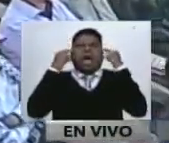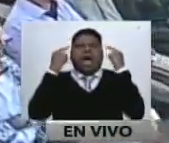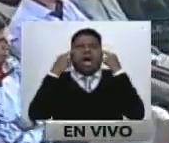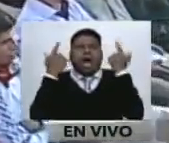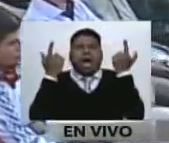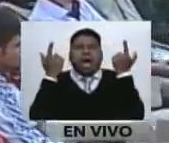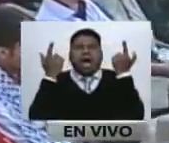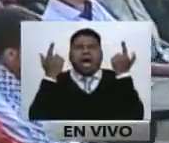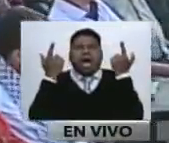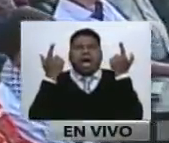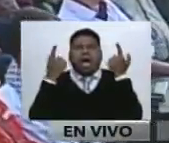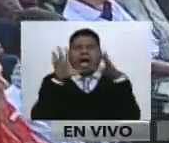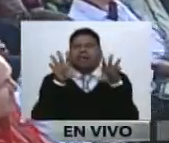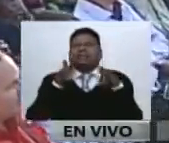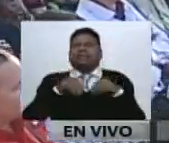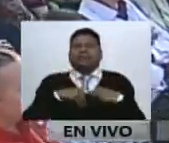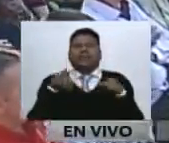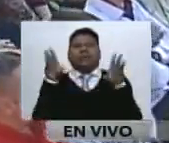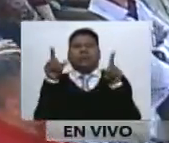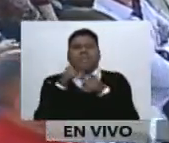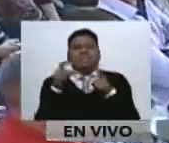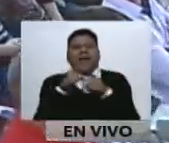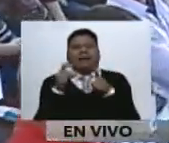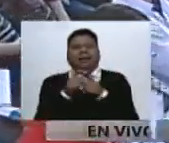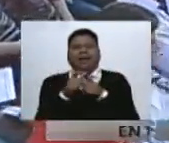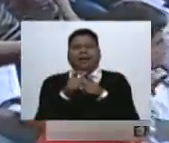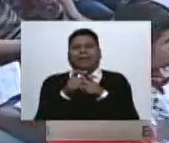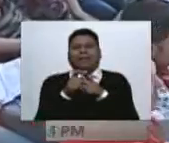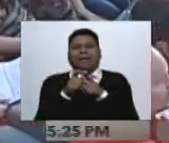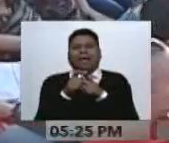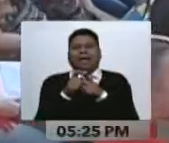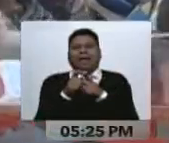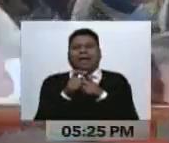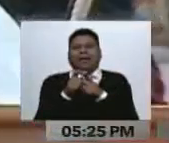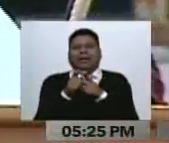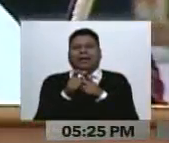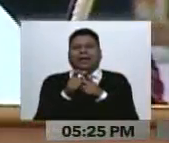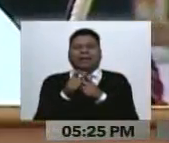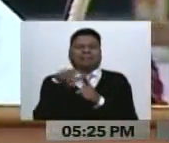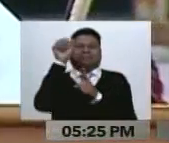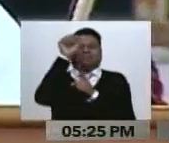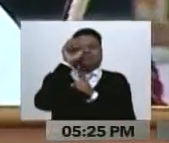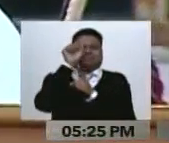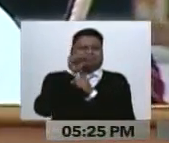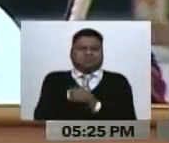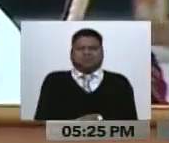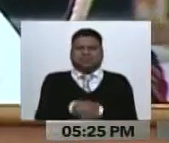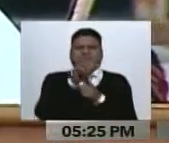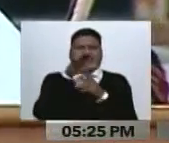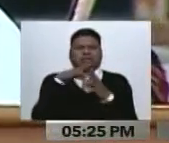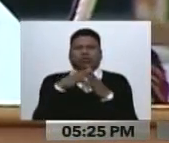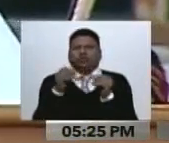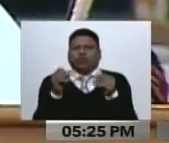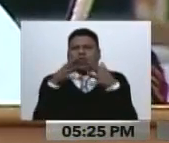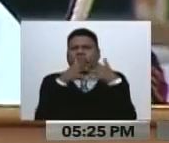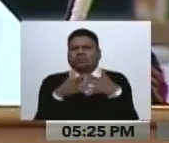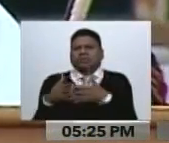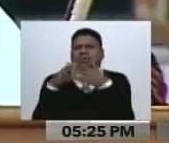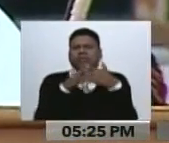su palabra y podamos derrubar cualquier imperio que se quiera